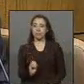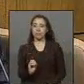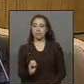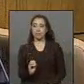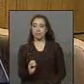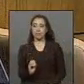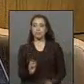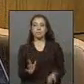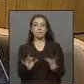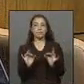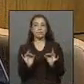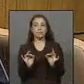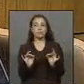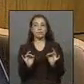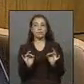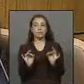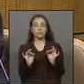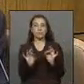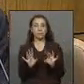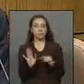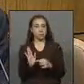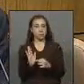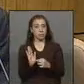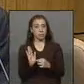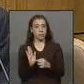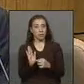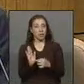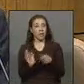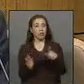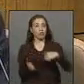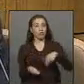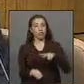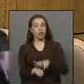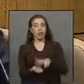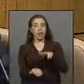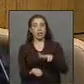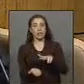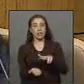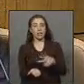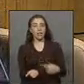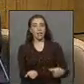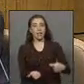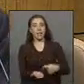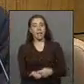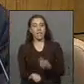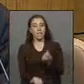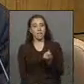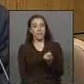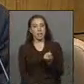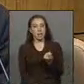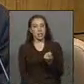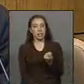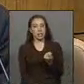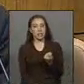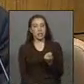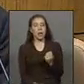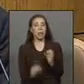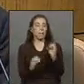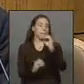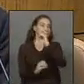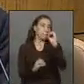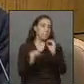se estableció en este protocolo que estamos ratificando que el financiamiento es